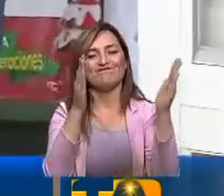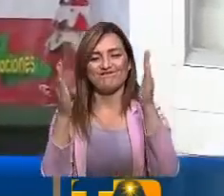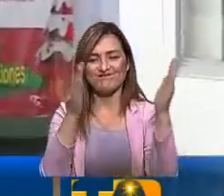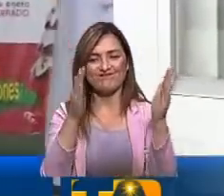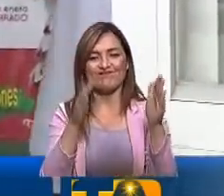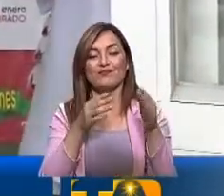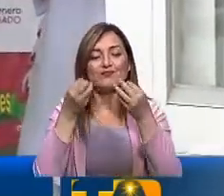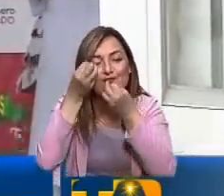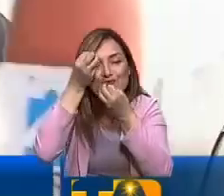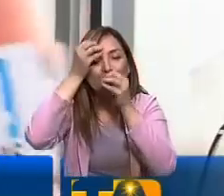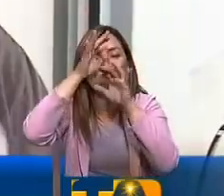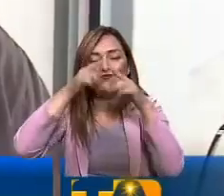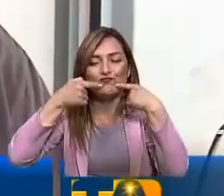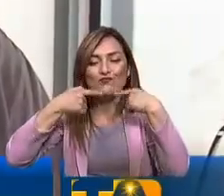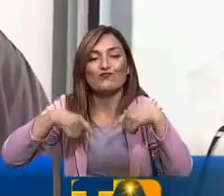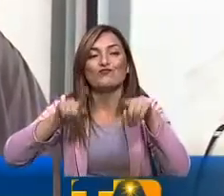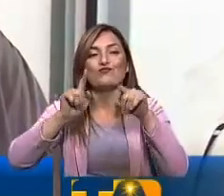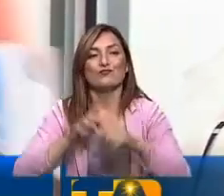en este supermercado